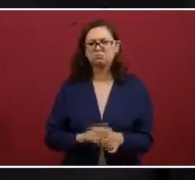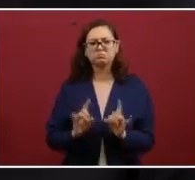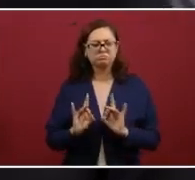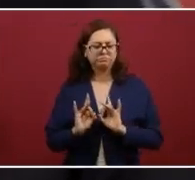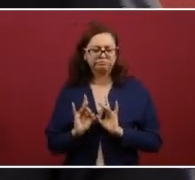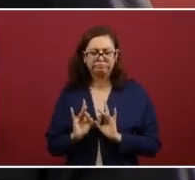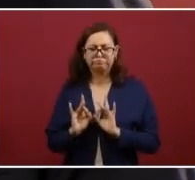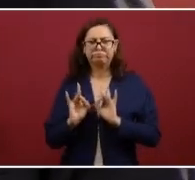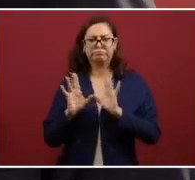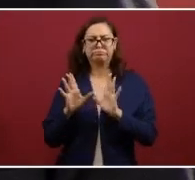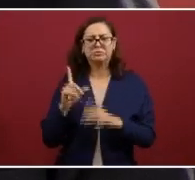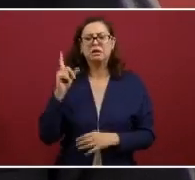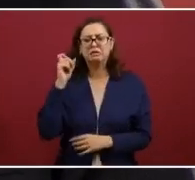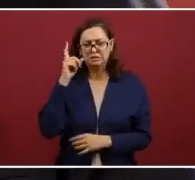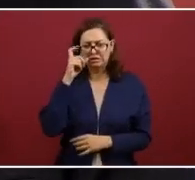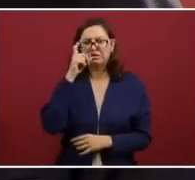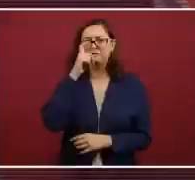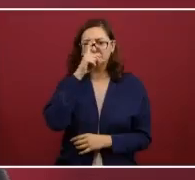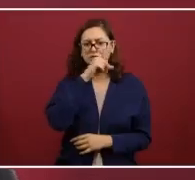dificultades.